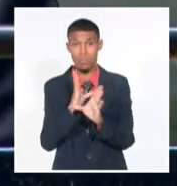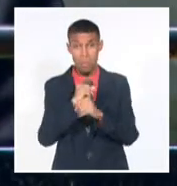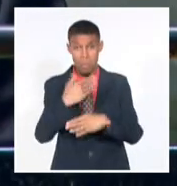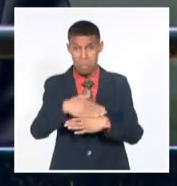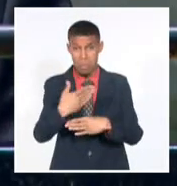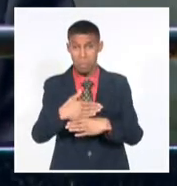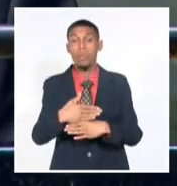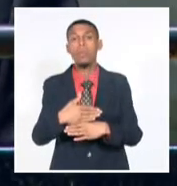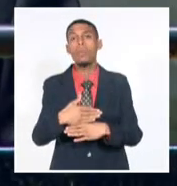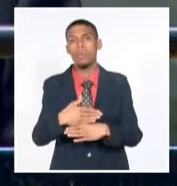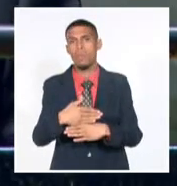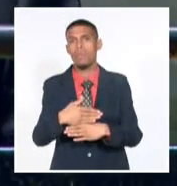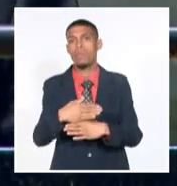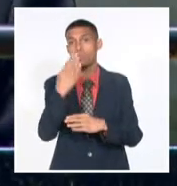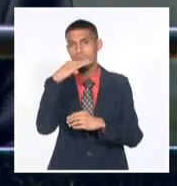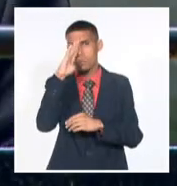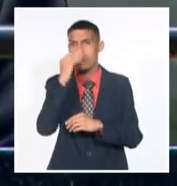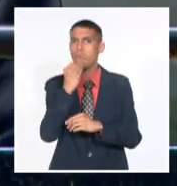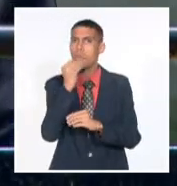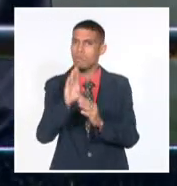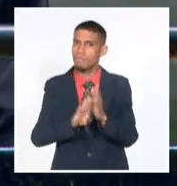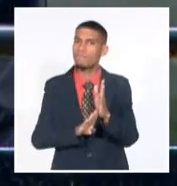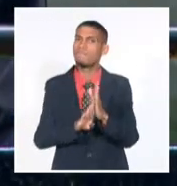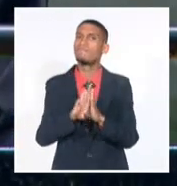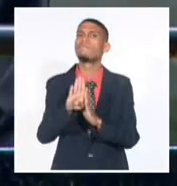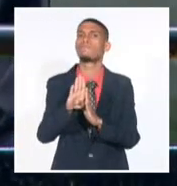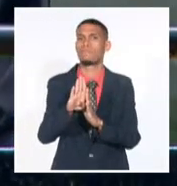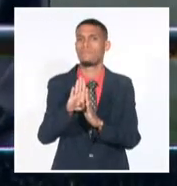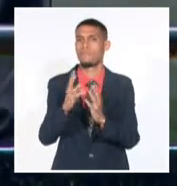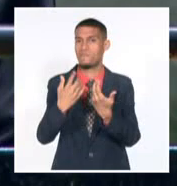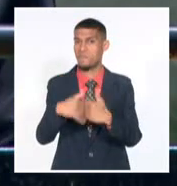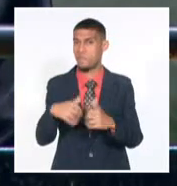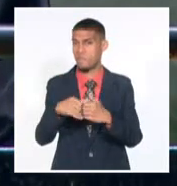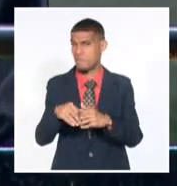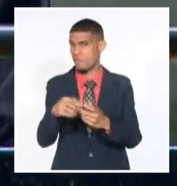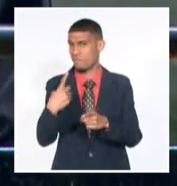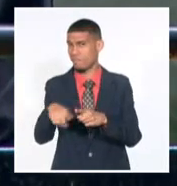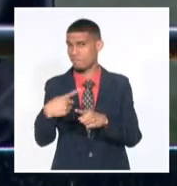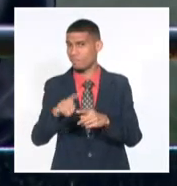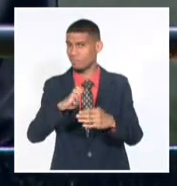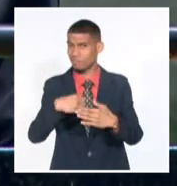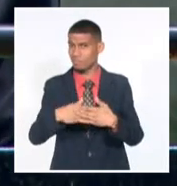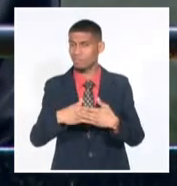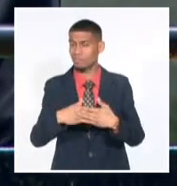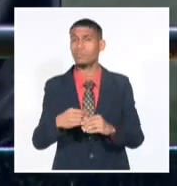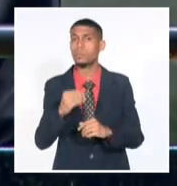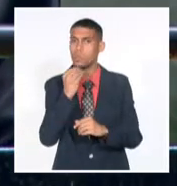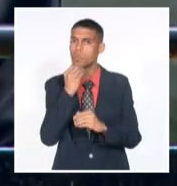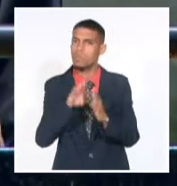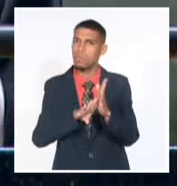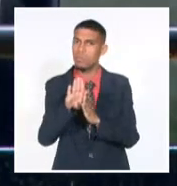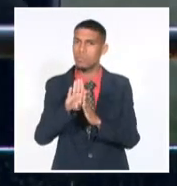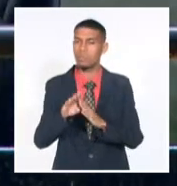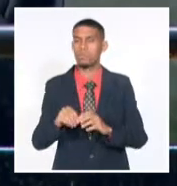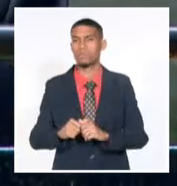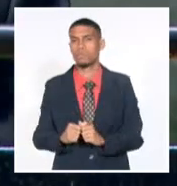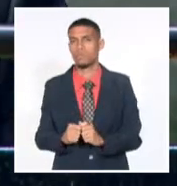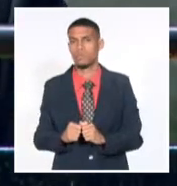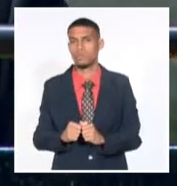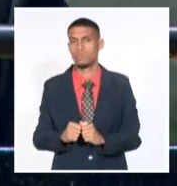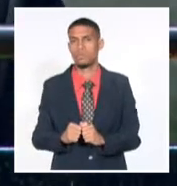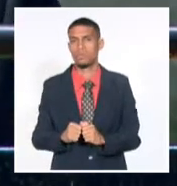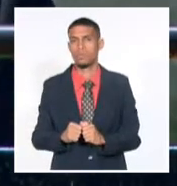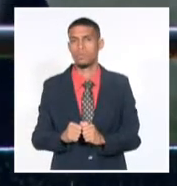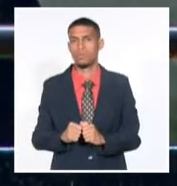Interno Bruto de Cuba pudo haber crecido un 9% en 2022. A